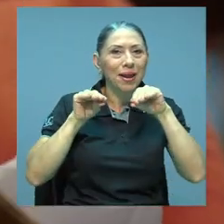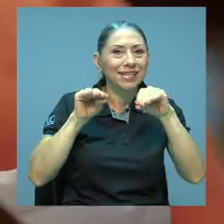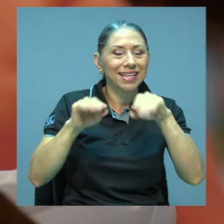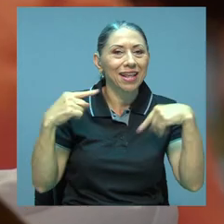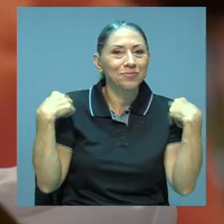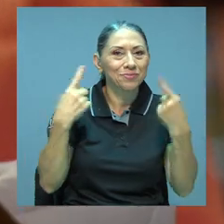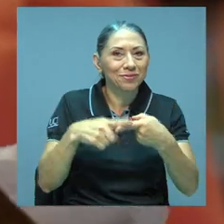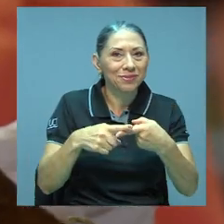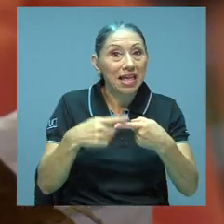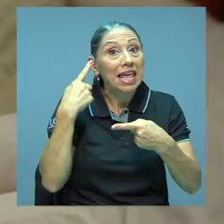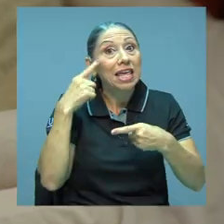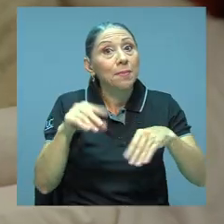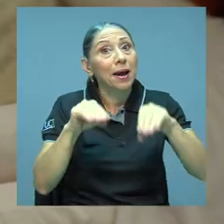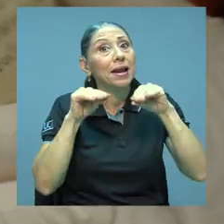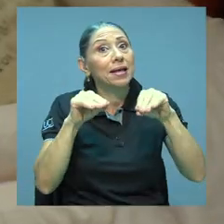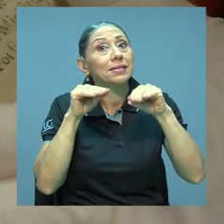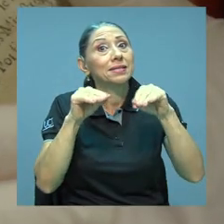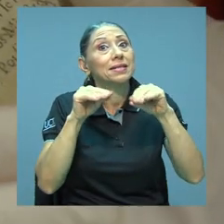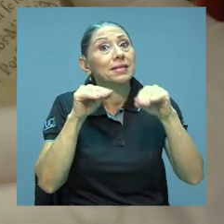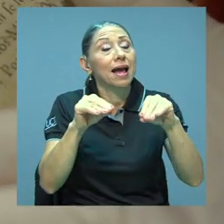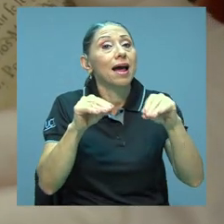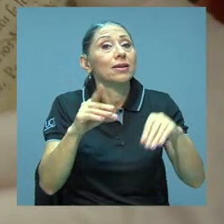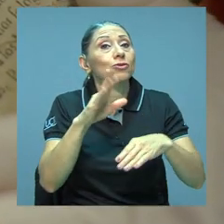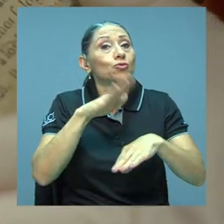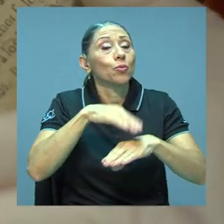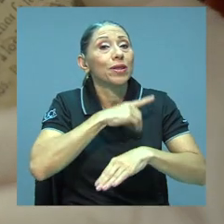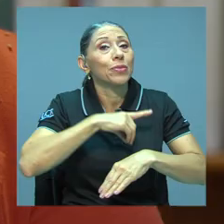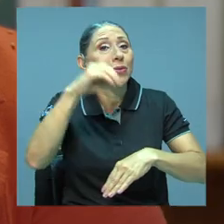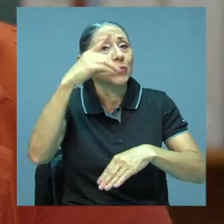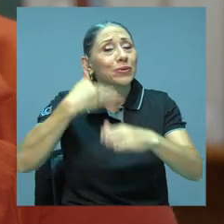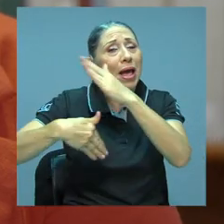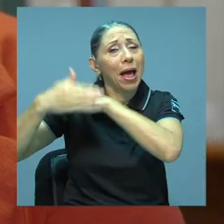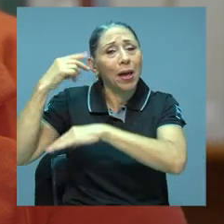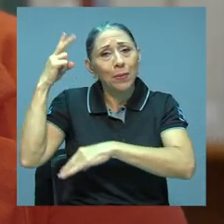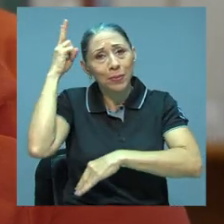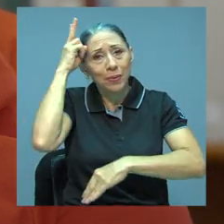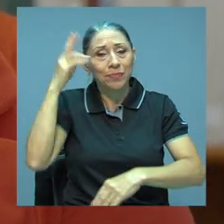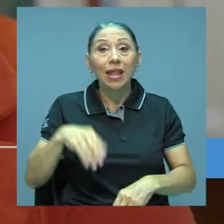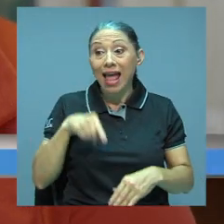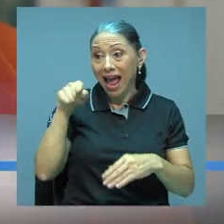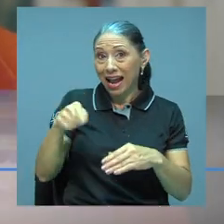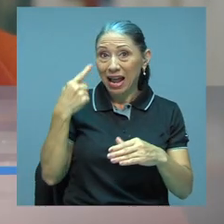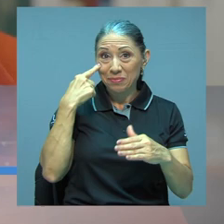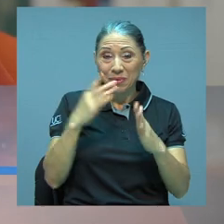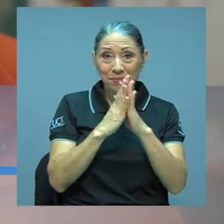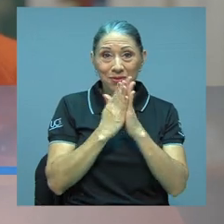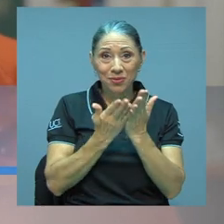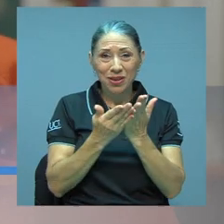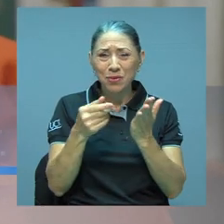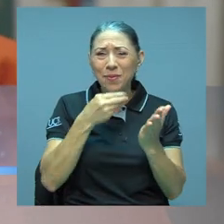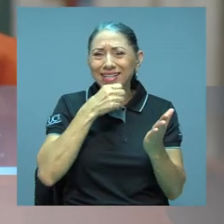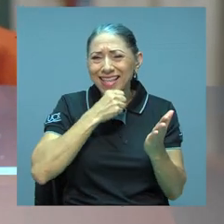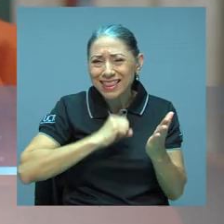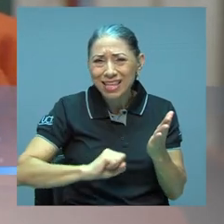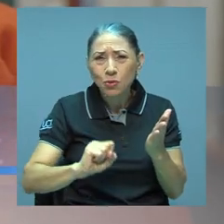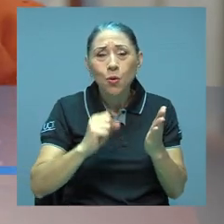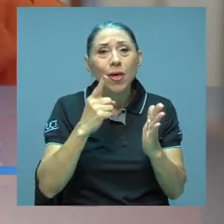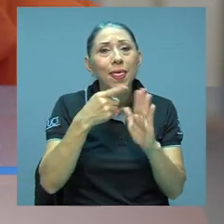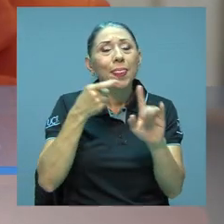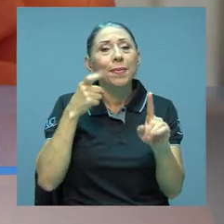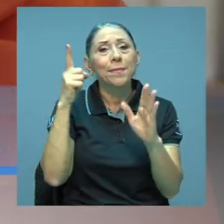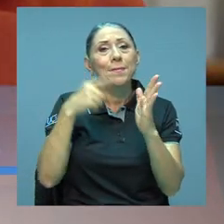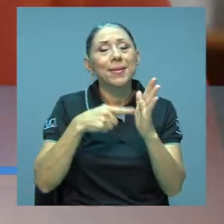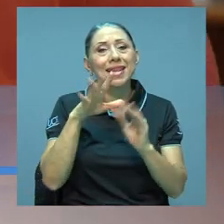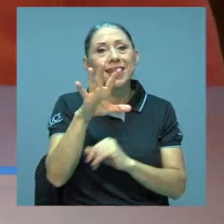enseñar esta lengua y evangelizar, posiblemente, a aborígenes. Acá te voy a mostrar el libro más antiguo que tenemos en el sistema. Data